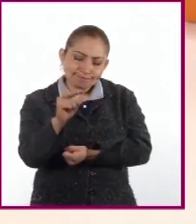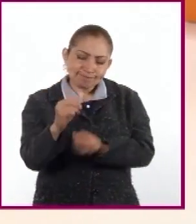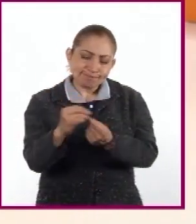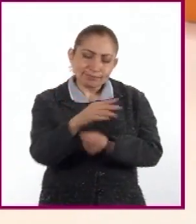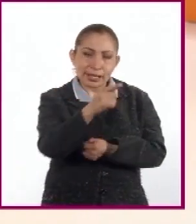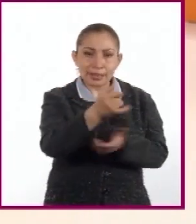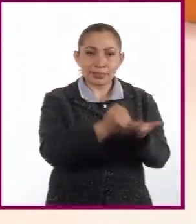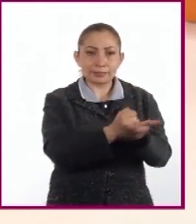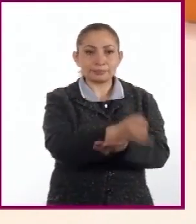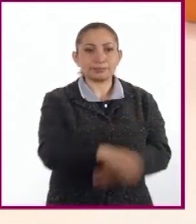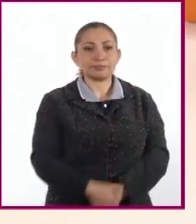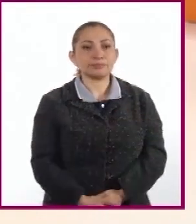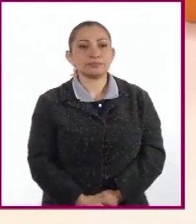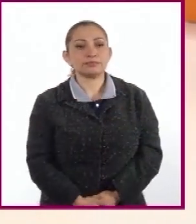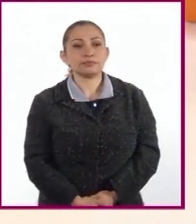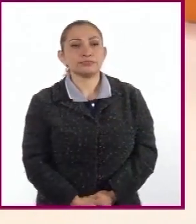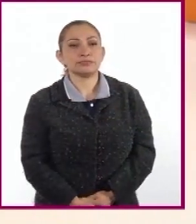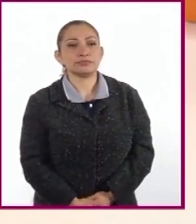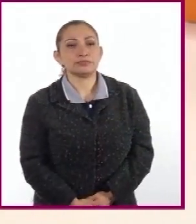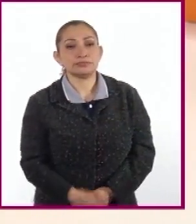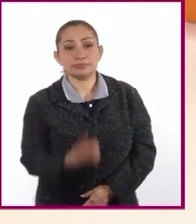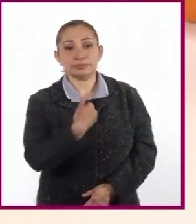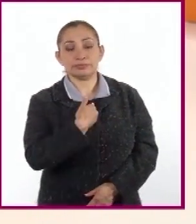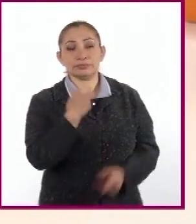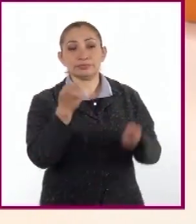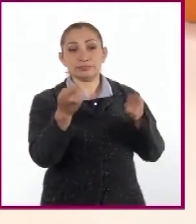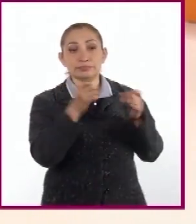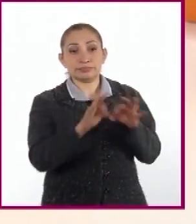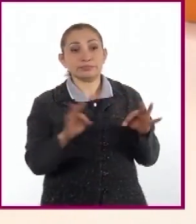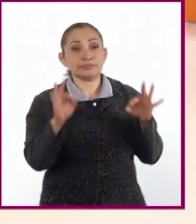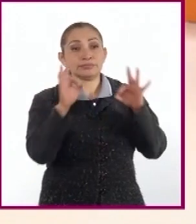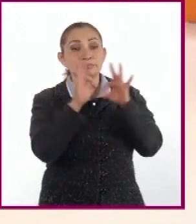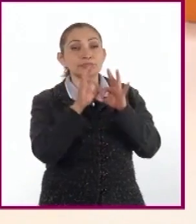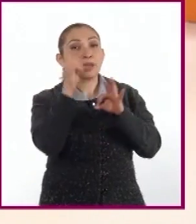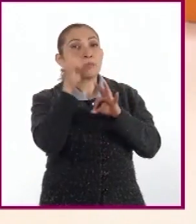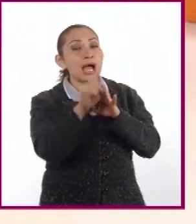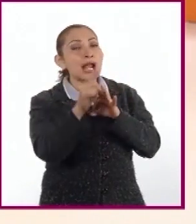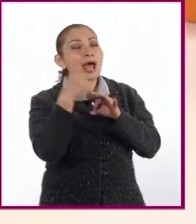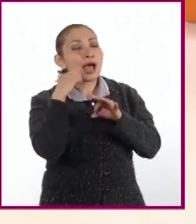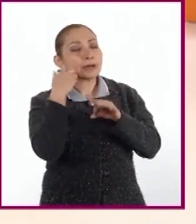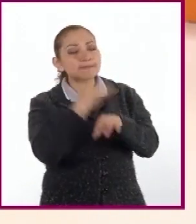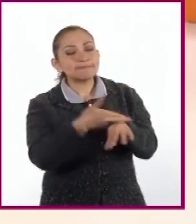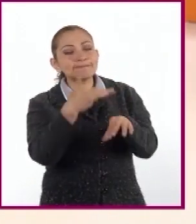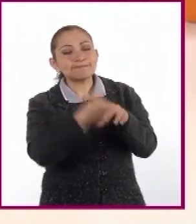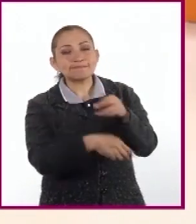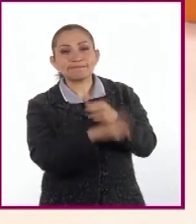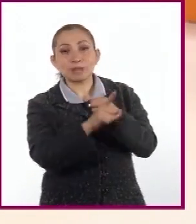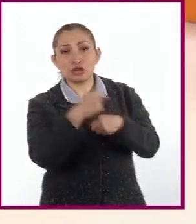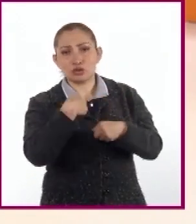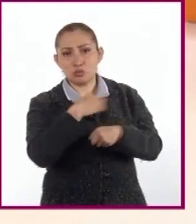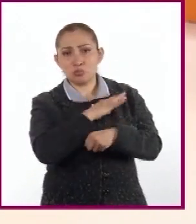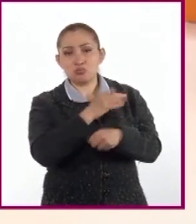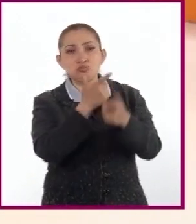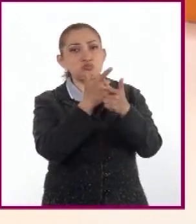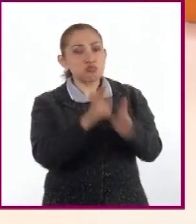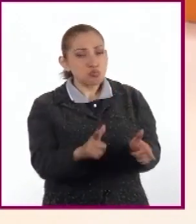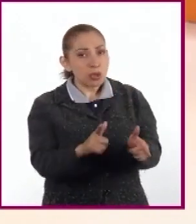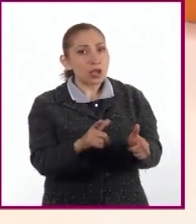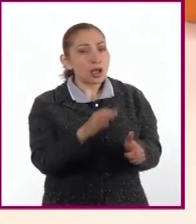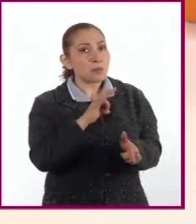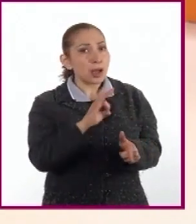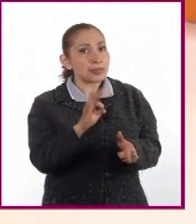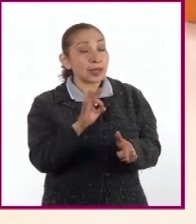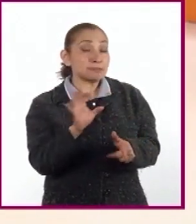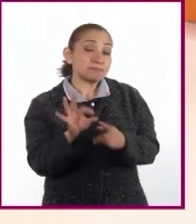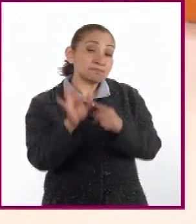en una decisión. La autorregulación es la clave para enfrentar los desafíos en el ejercicio de la libertad y se puede